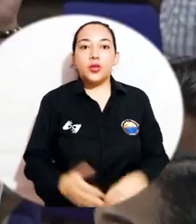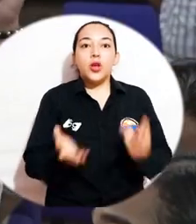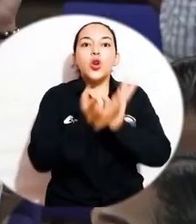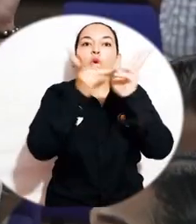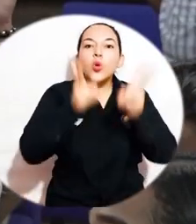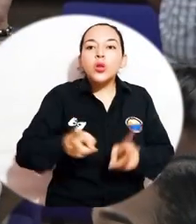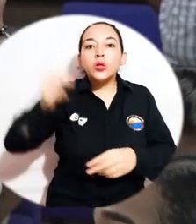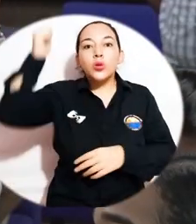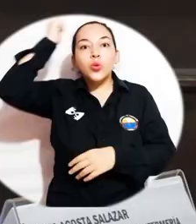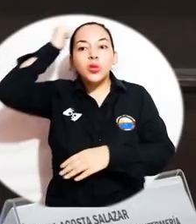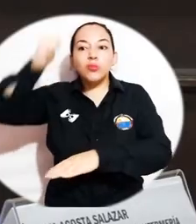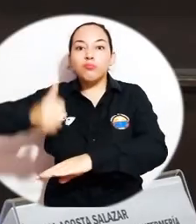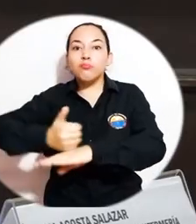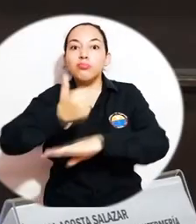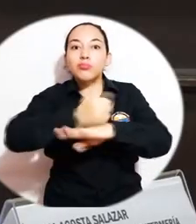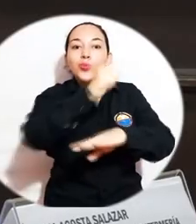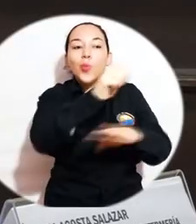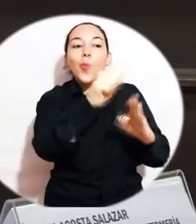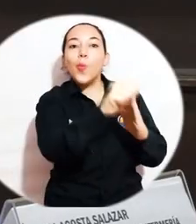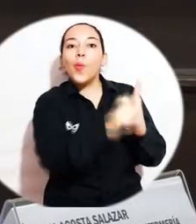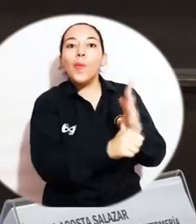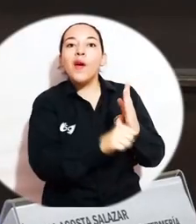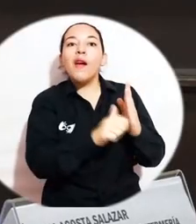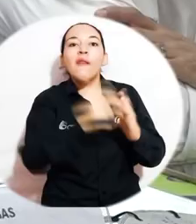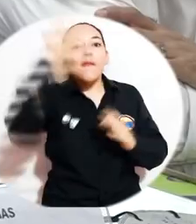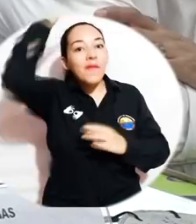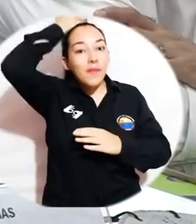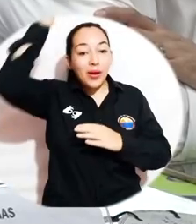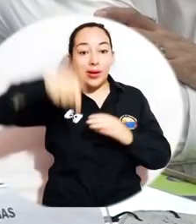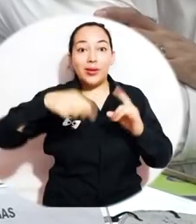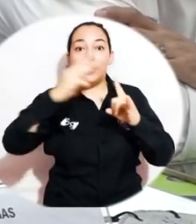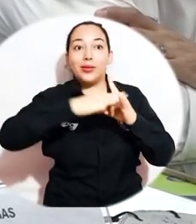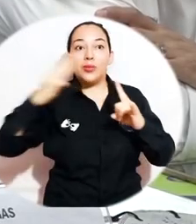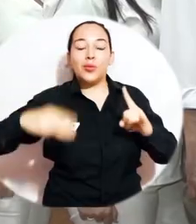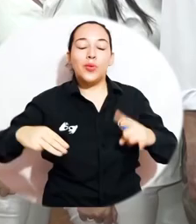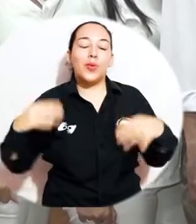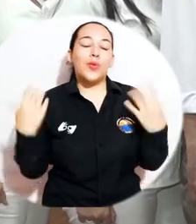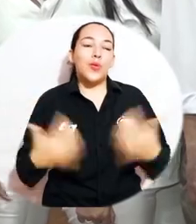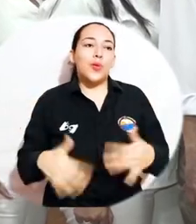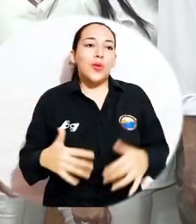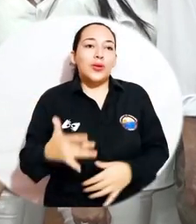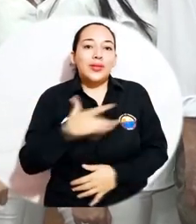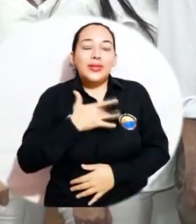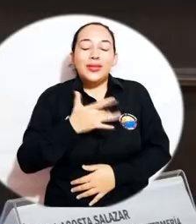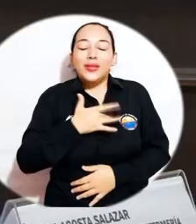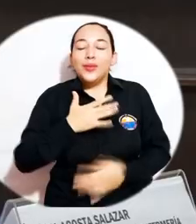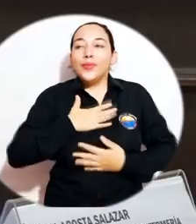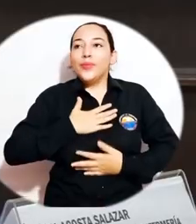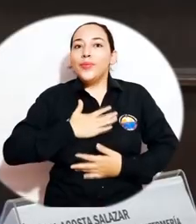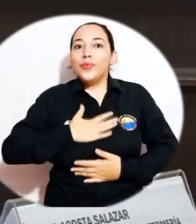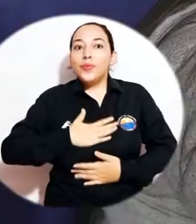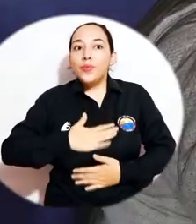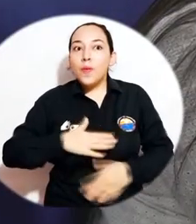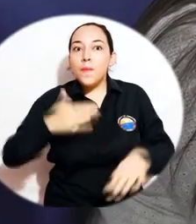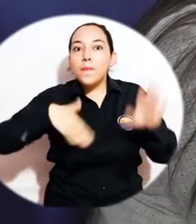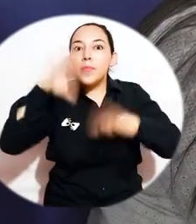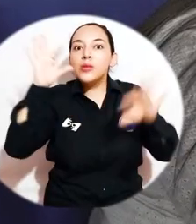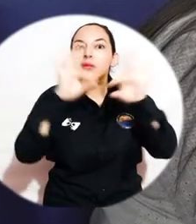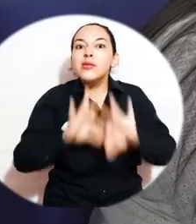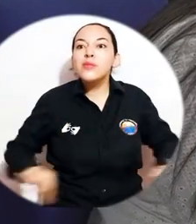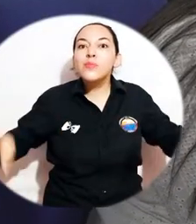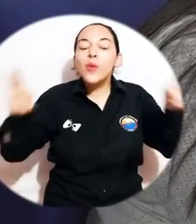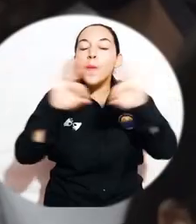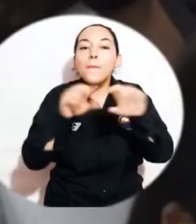Estudiantes, docentes y directivas del programa de enfermería de la Universidad del Magdalena manifestaron su satisfacción por la hazaña más importante